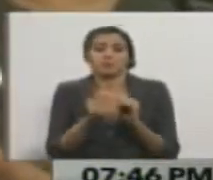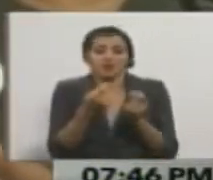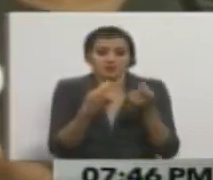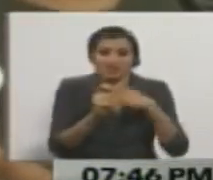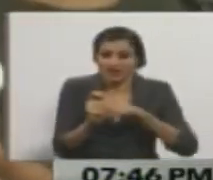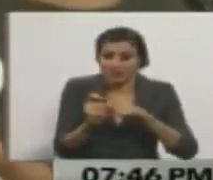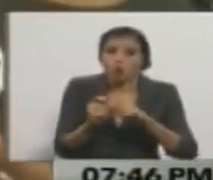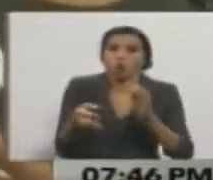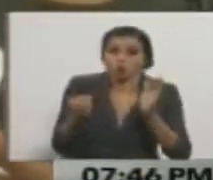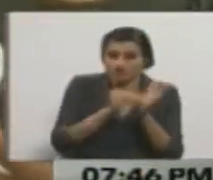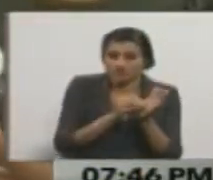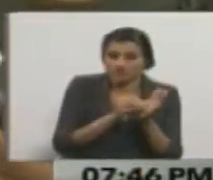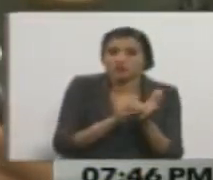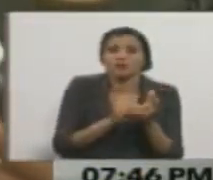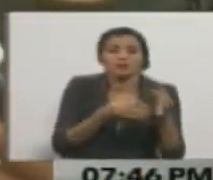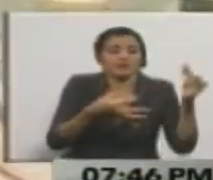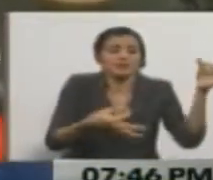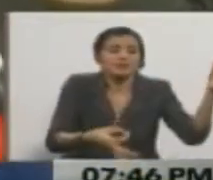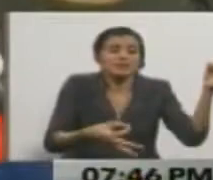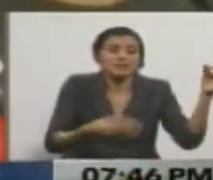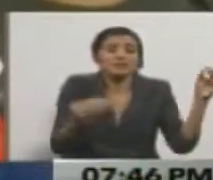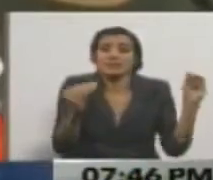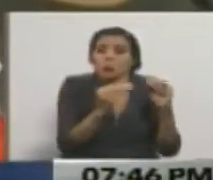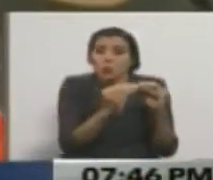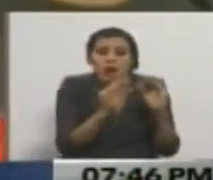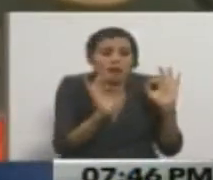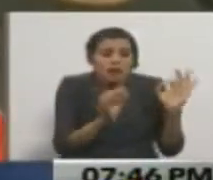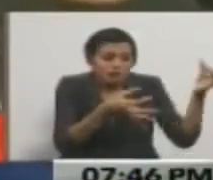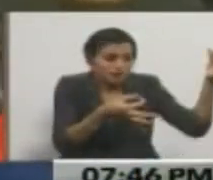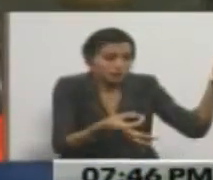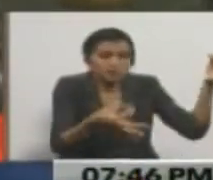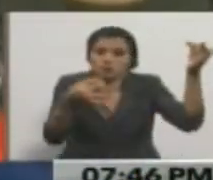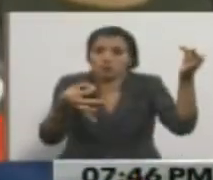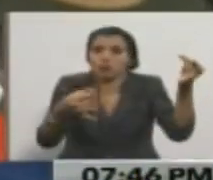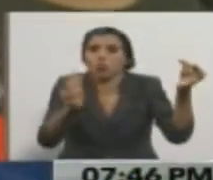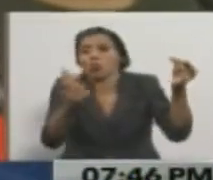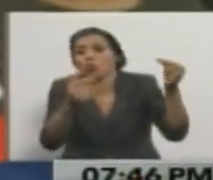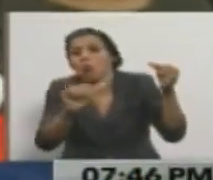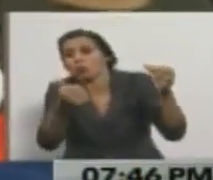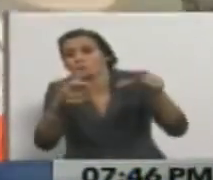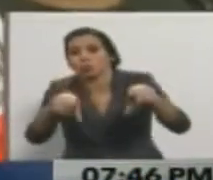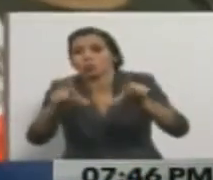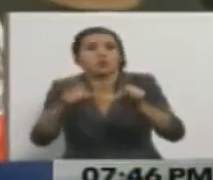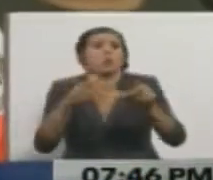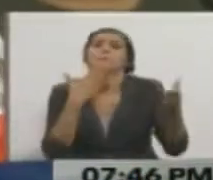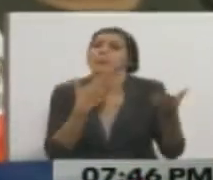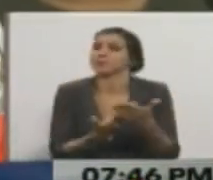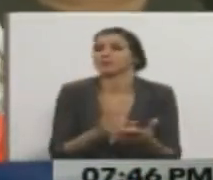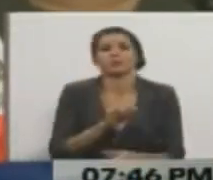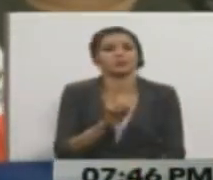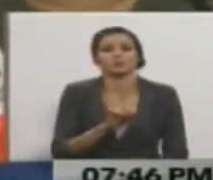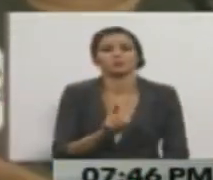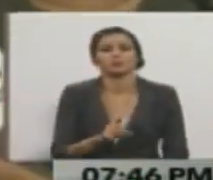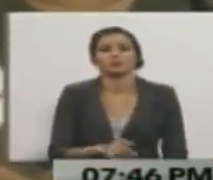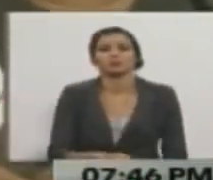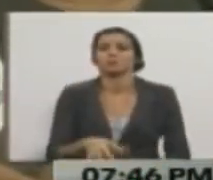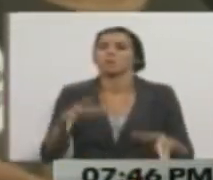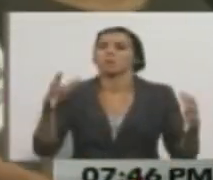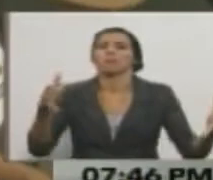Si va a ser vendido para algún otro establecimiento comercial, no cuenta con esos permisos. Hemos ordenado el